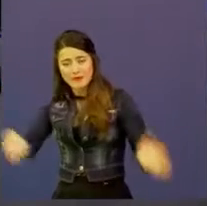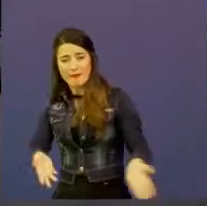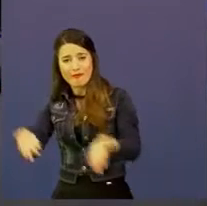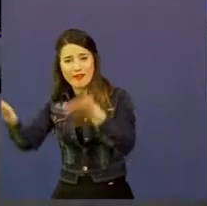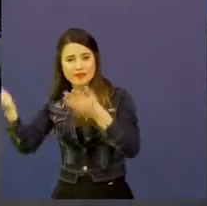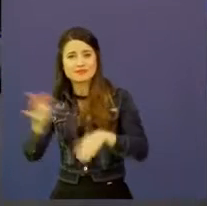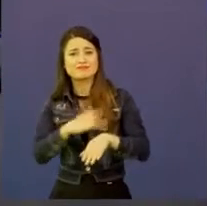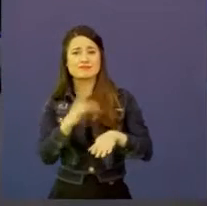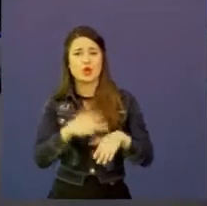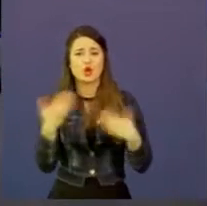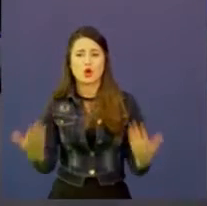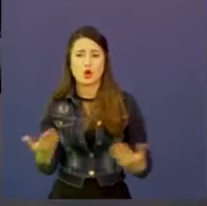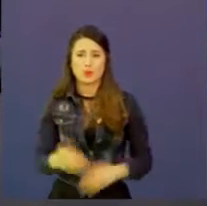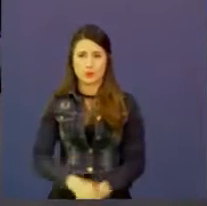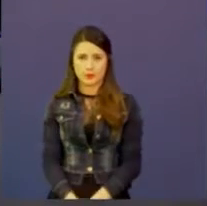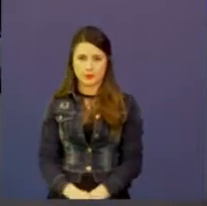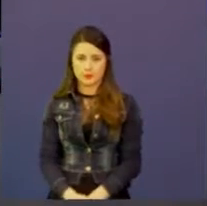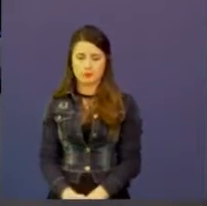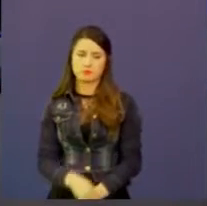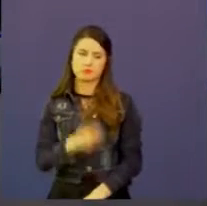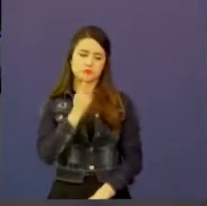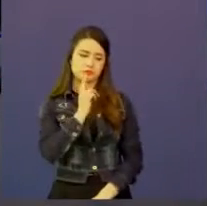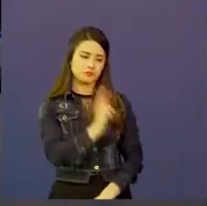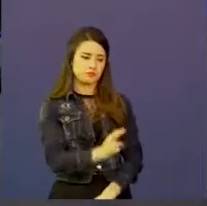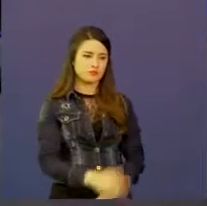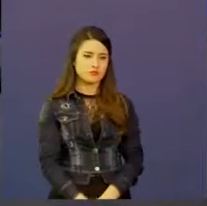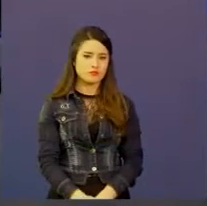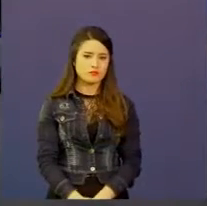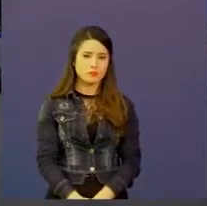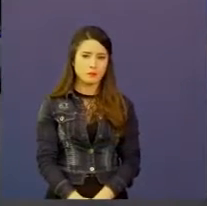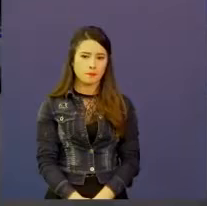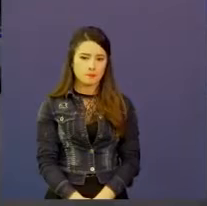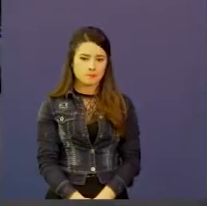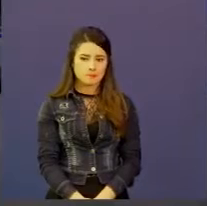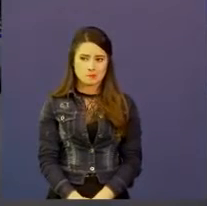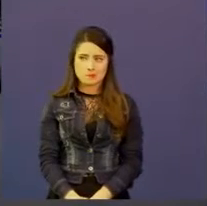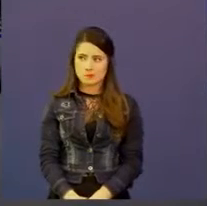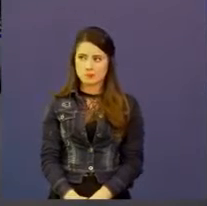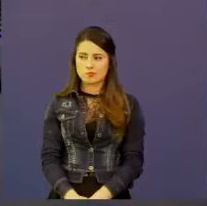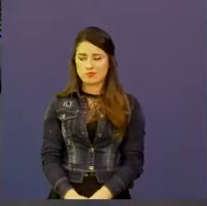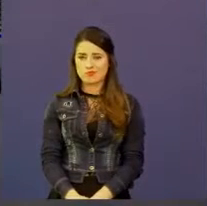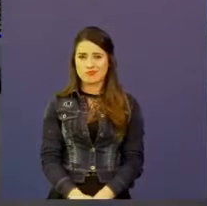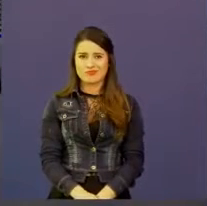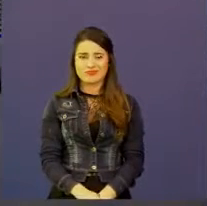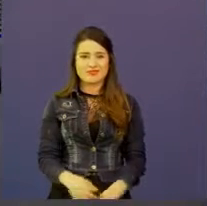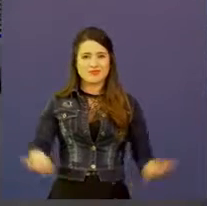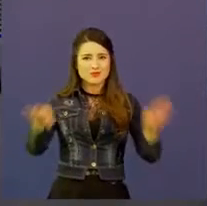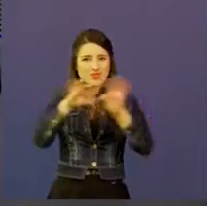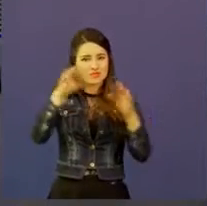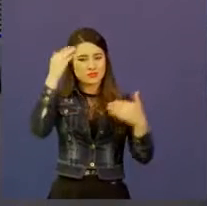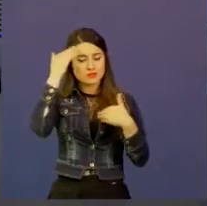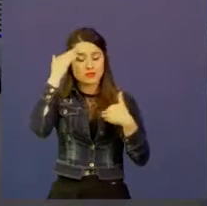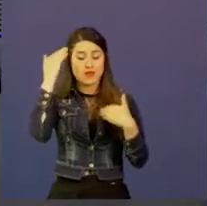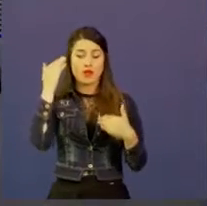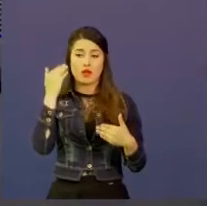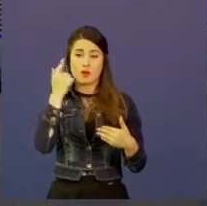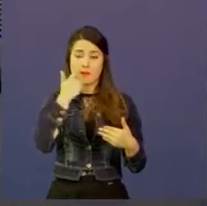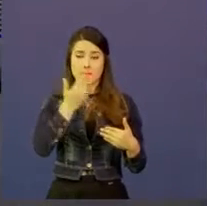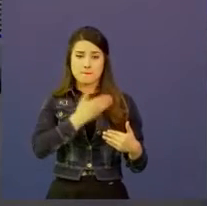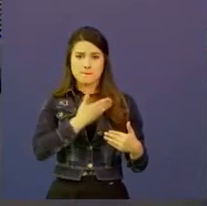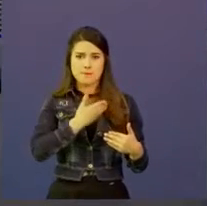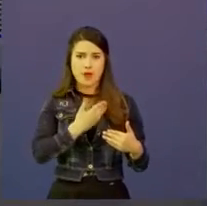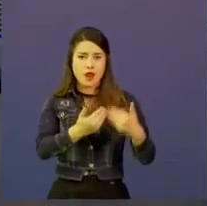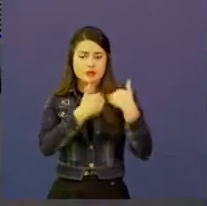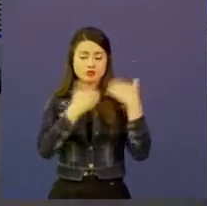Pues es que si entendemos que la función del padre de familia no es solamente en la casa, sino es en todos los entornos, el padre de familia